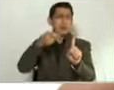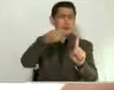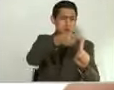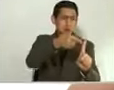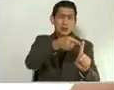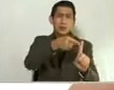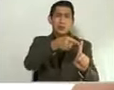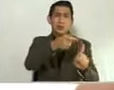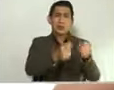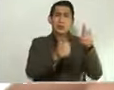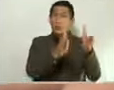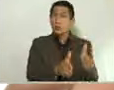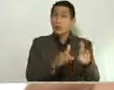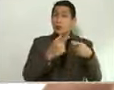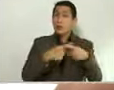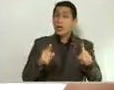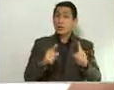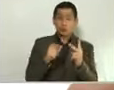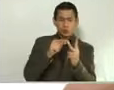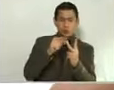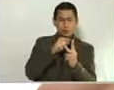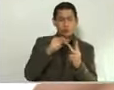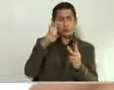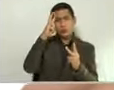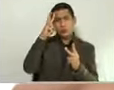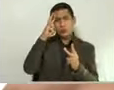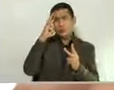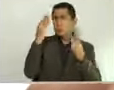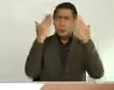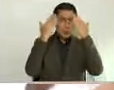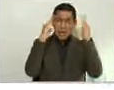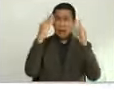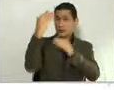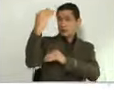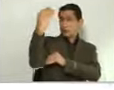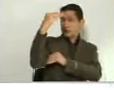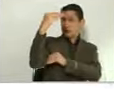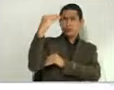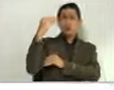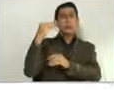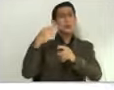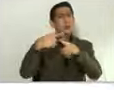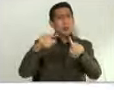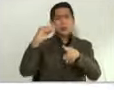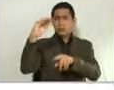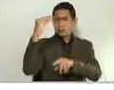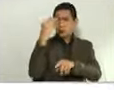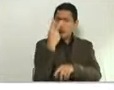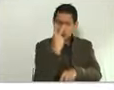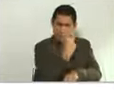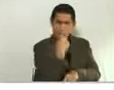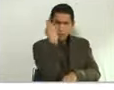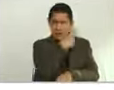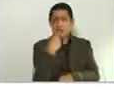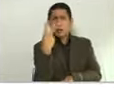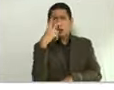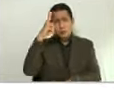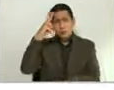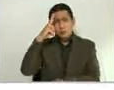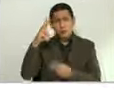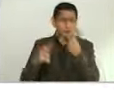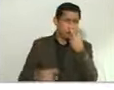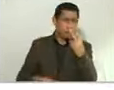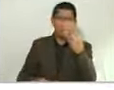saben que ese taxi ya tiene cámaras y que sus rostros están totalmente definidos. Aquí está el uno y aquí está el otro.